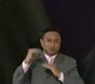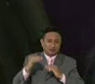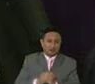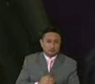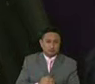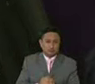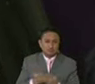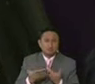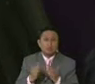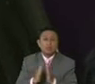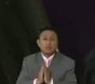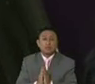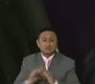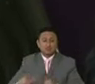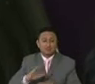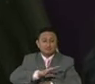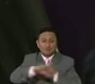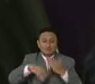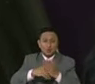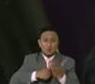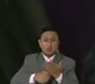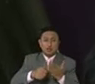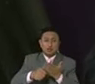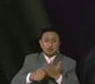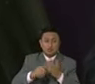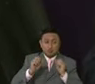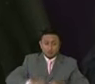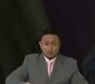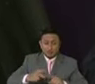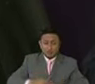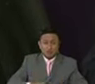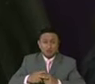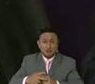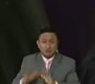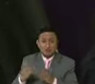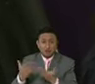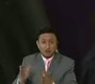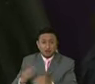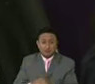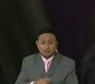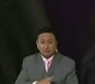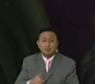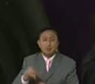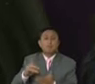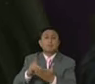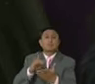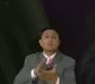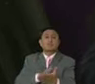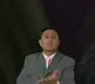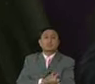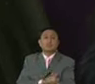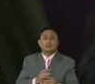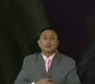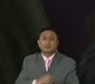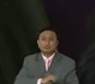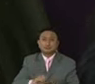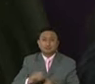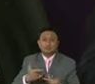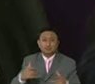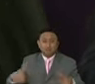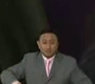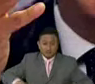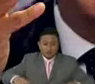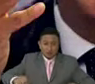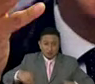los ministerios que empiecen un programa de austeridad